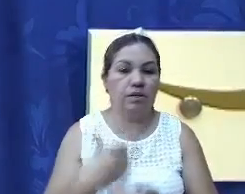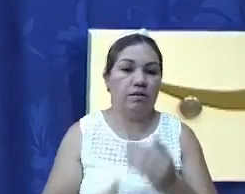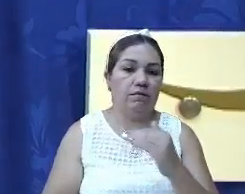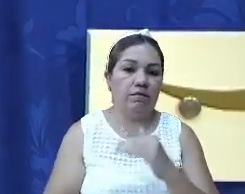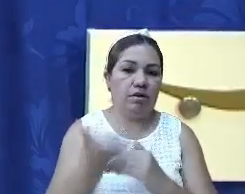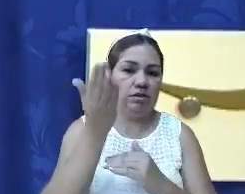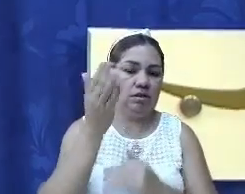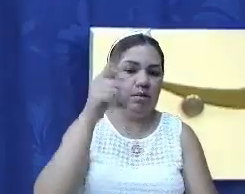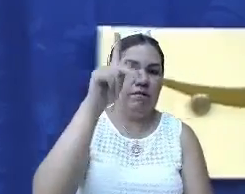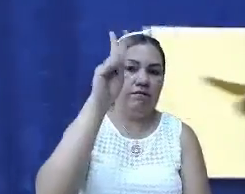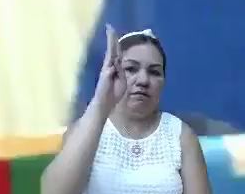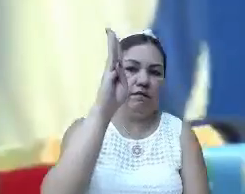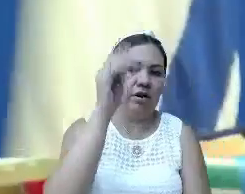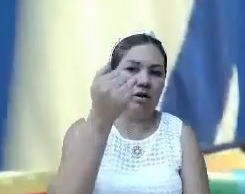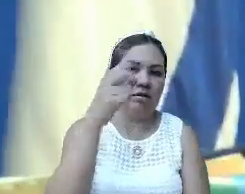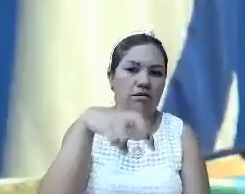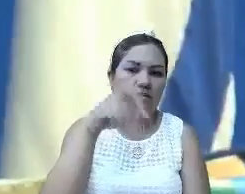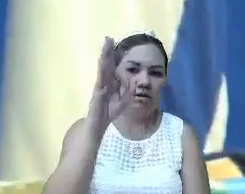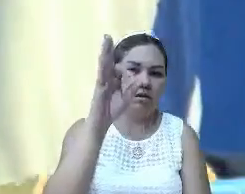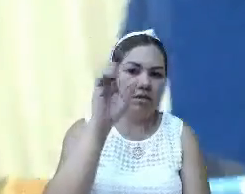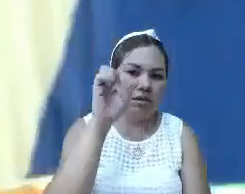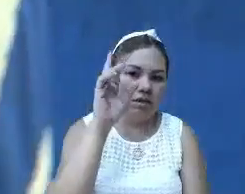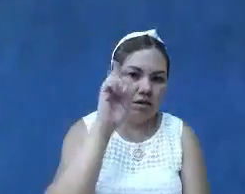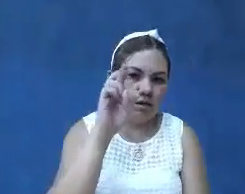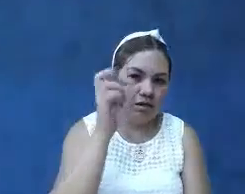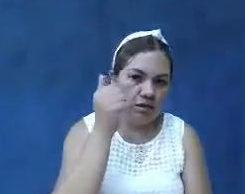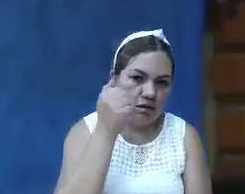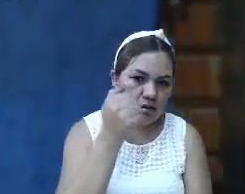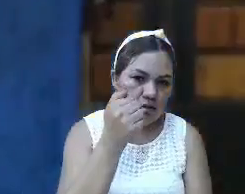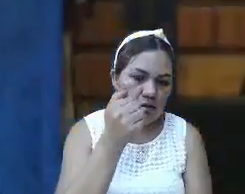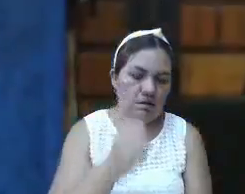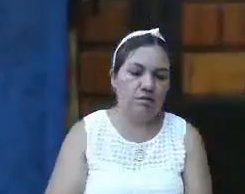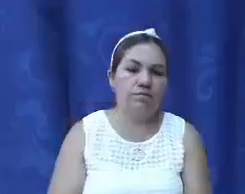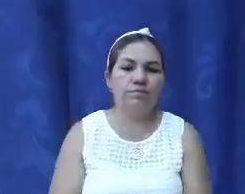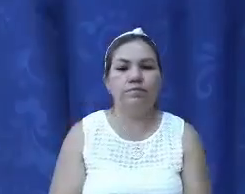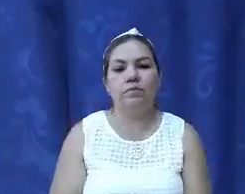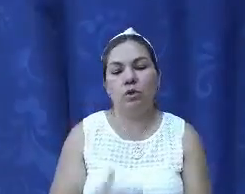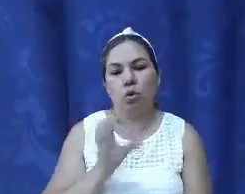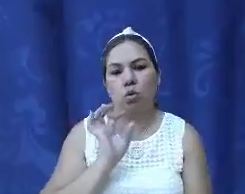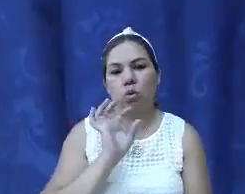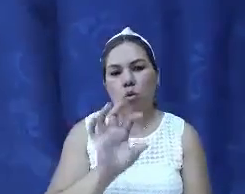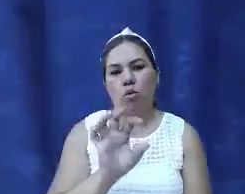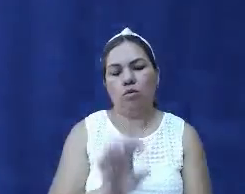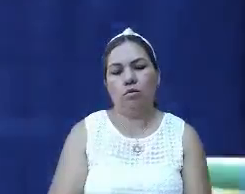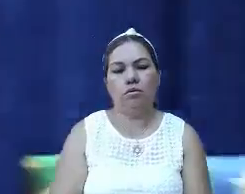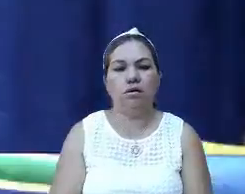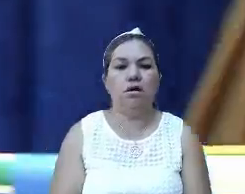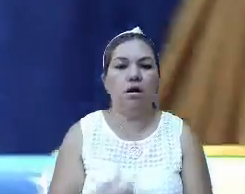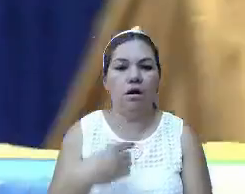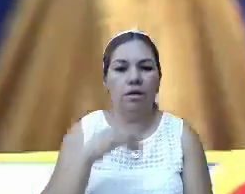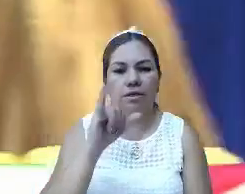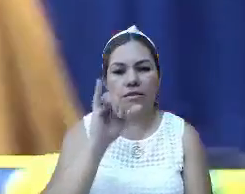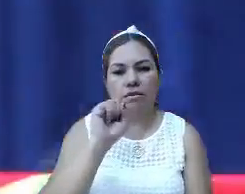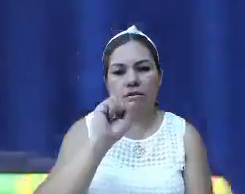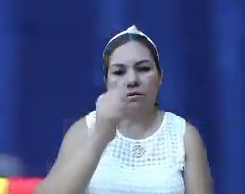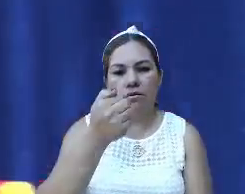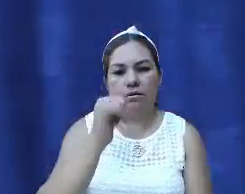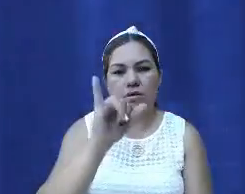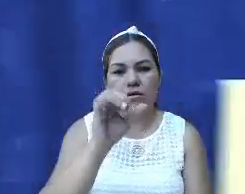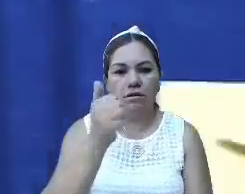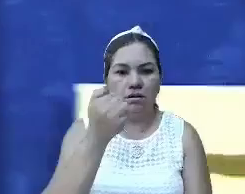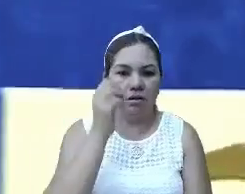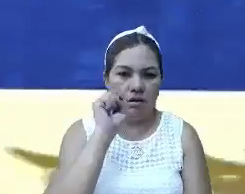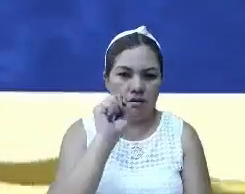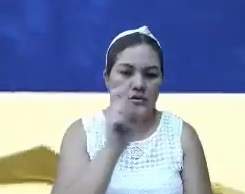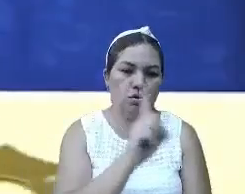levantará bandera contra de él. Si usted lee Isaías 11, ahí habla del Espíritu de Jehová. El Señor tiene